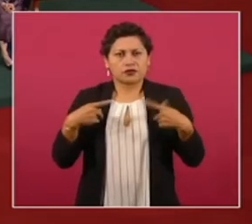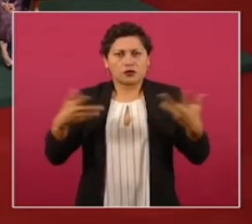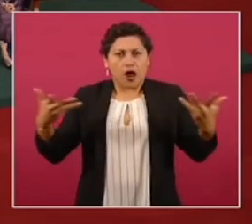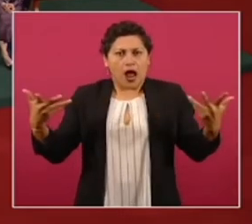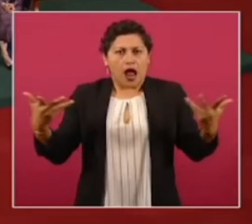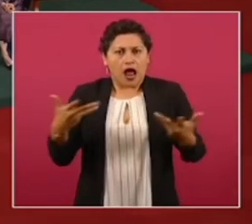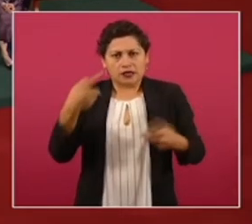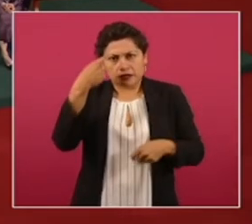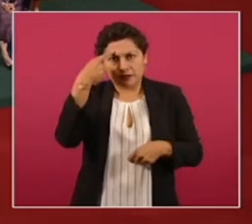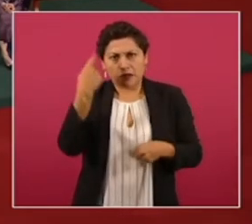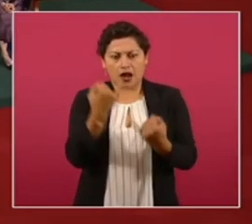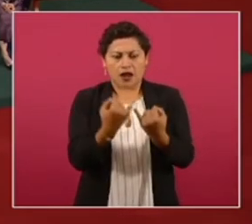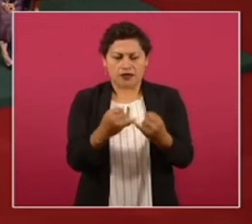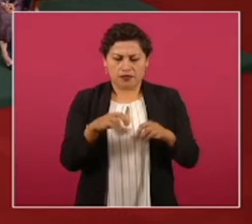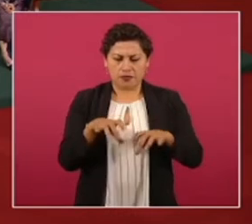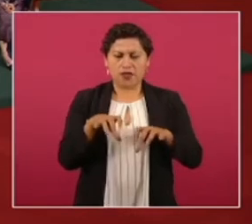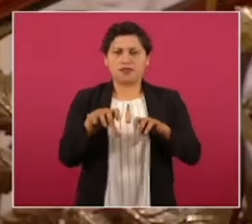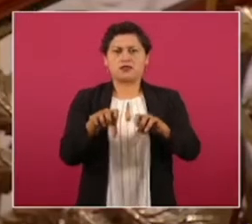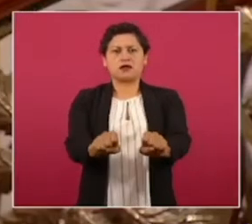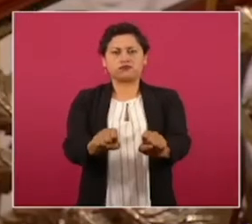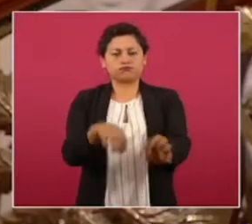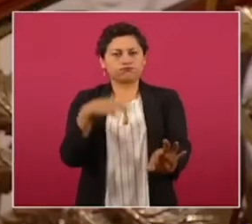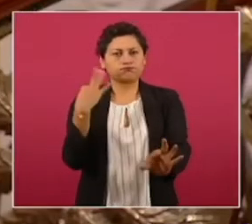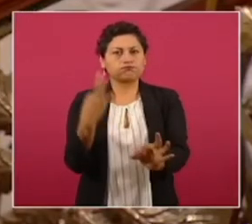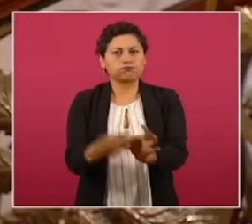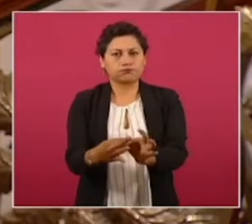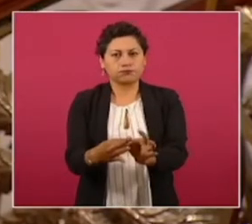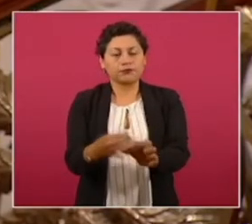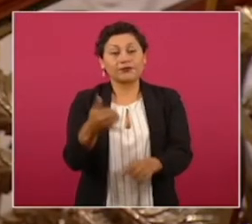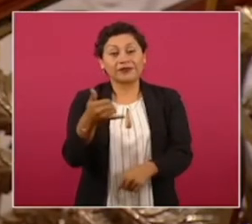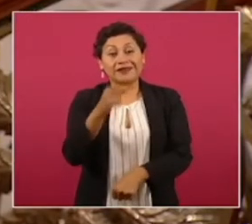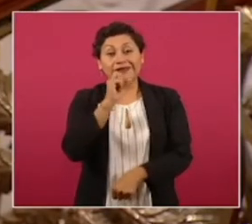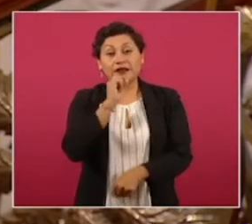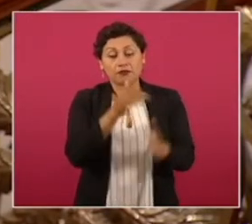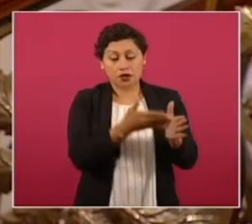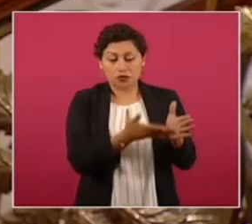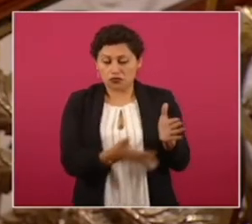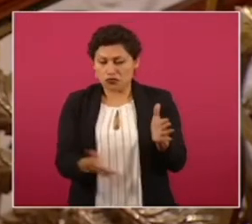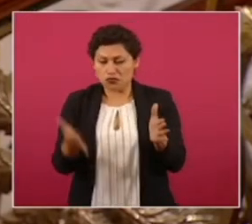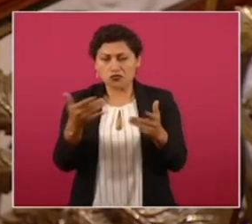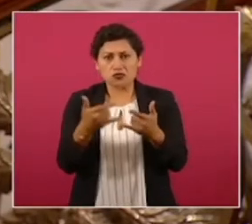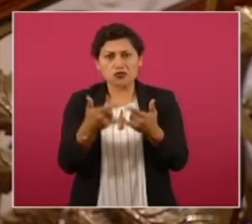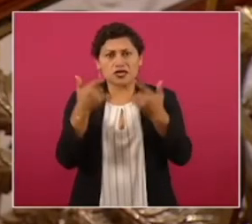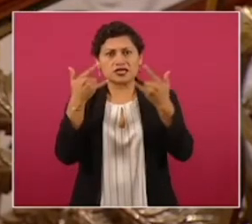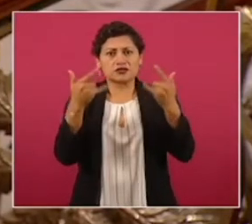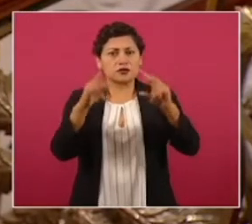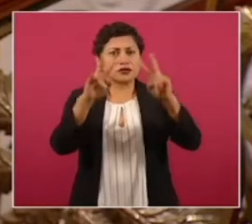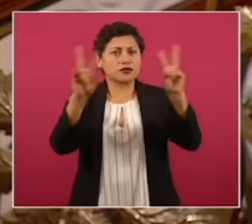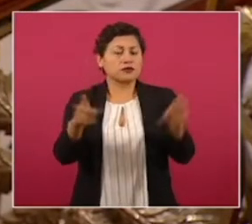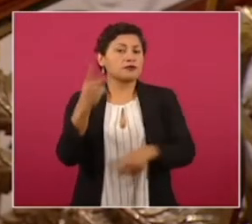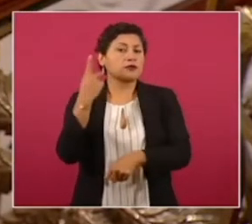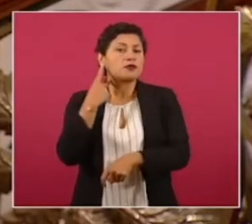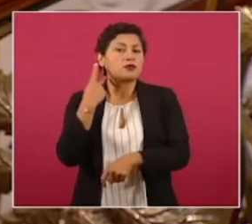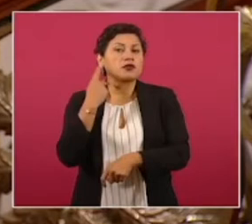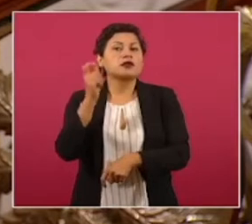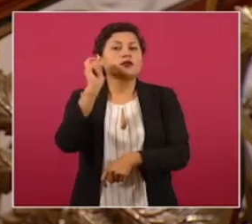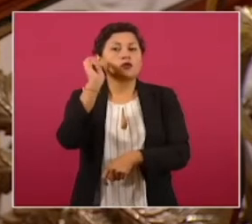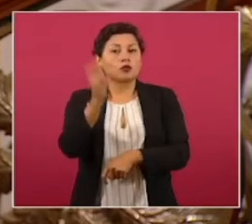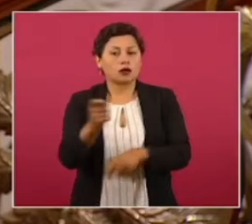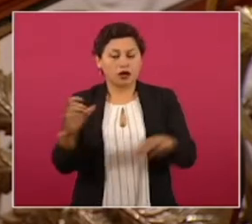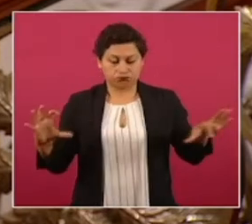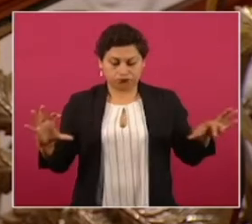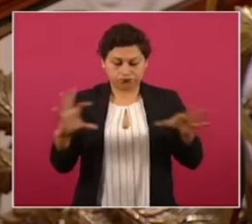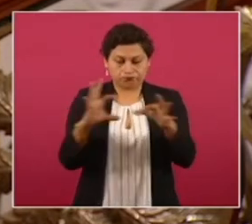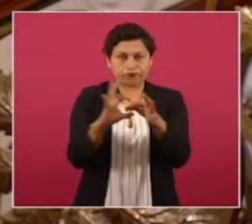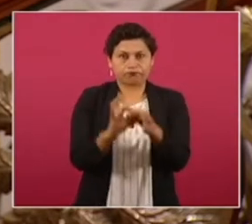nuestra independencia y el proceso histórico-político que entrelaza a las primeras dos